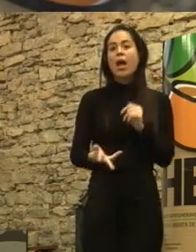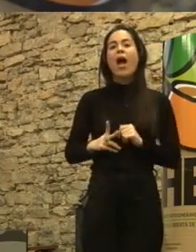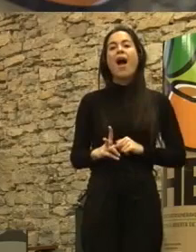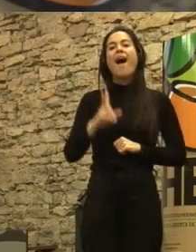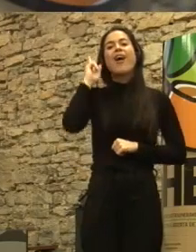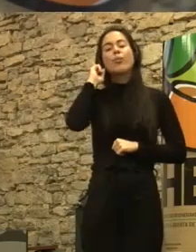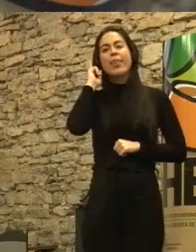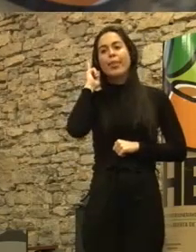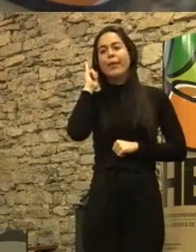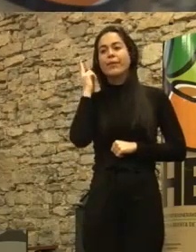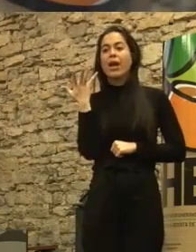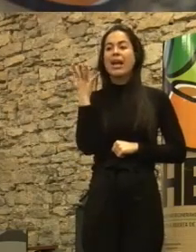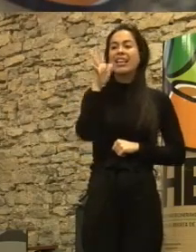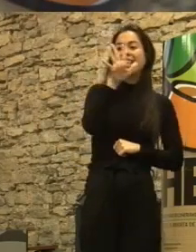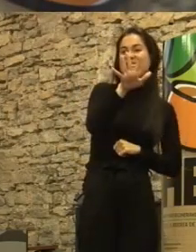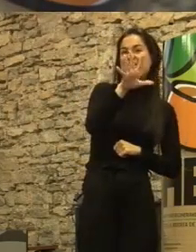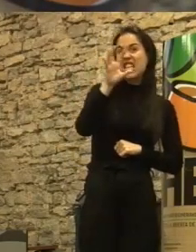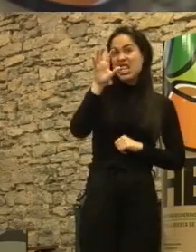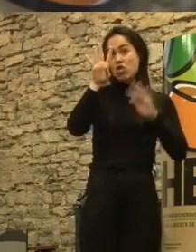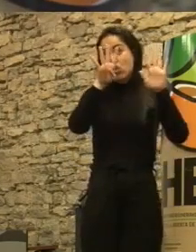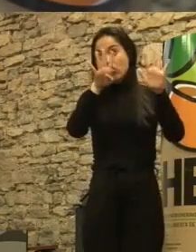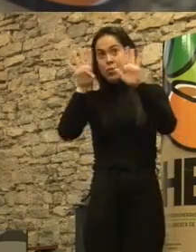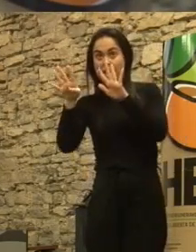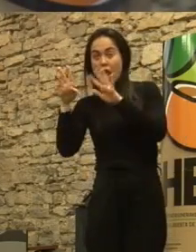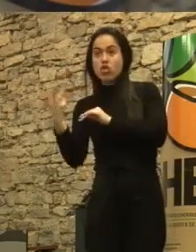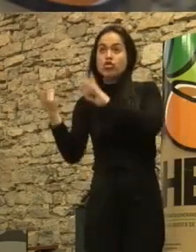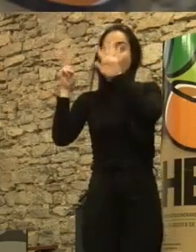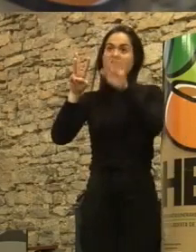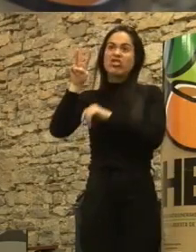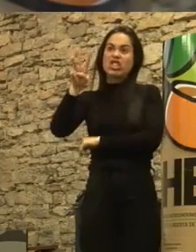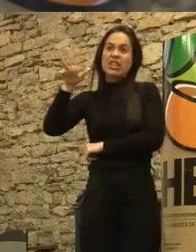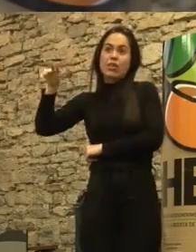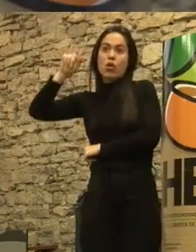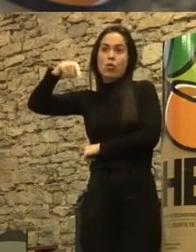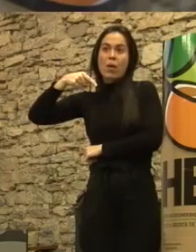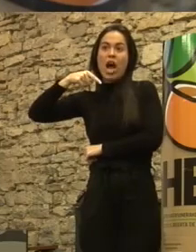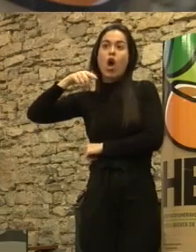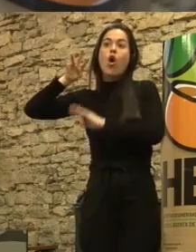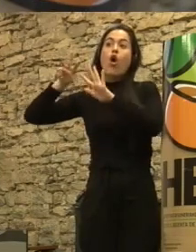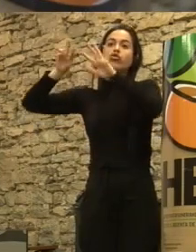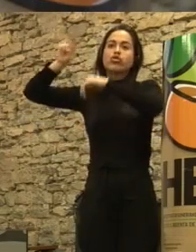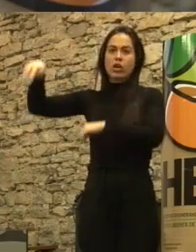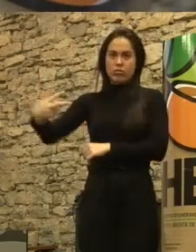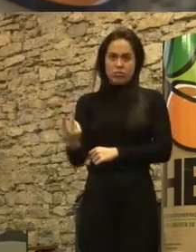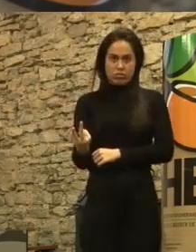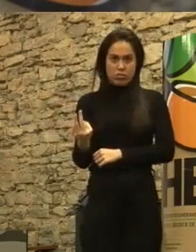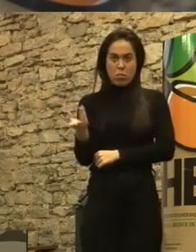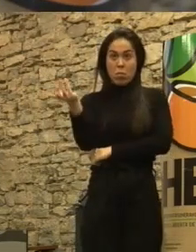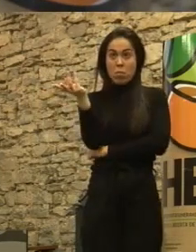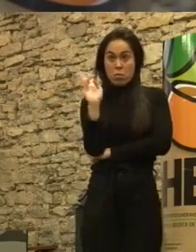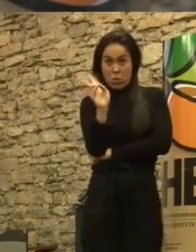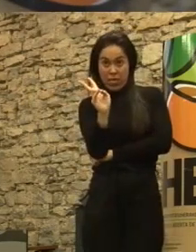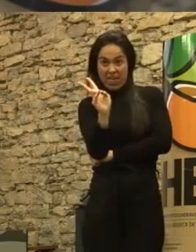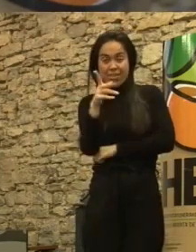entre 599 y 835 con 8 euros. Las de viudedad,